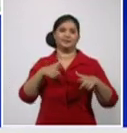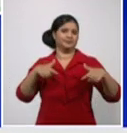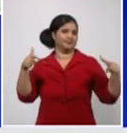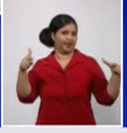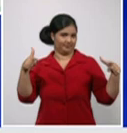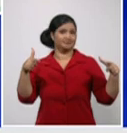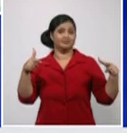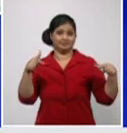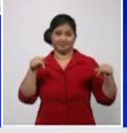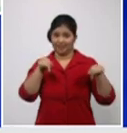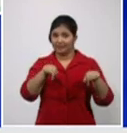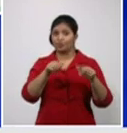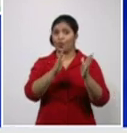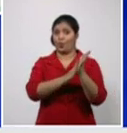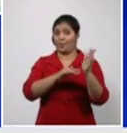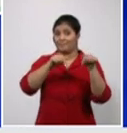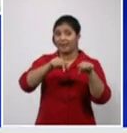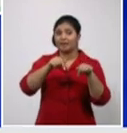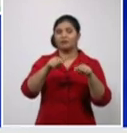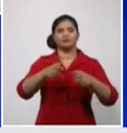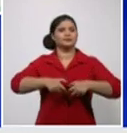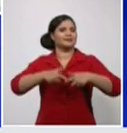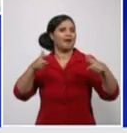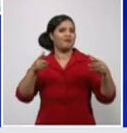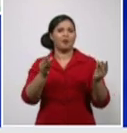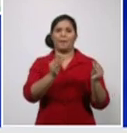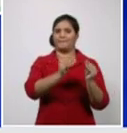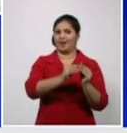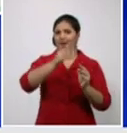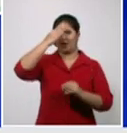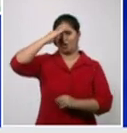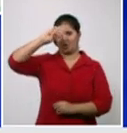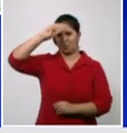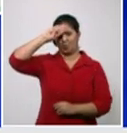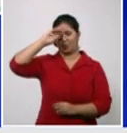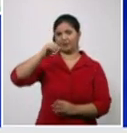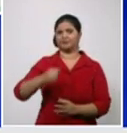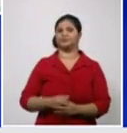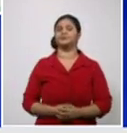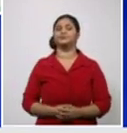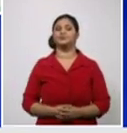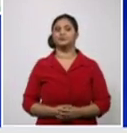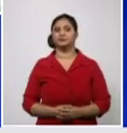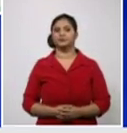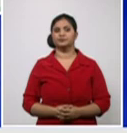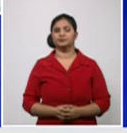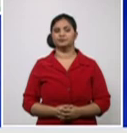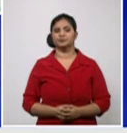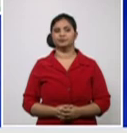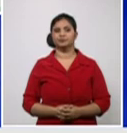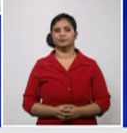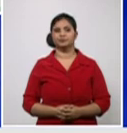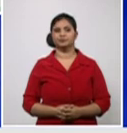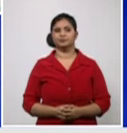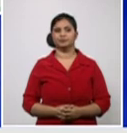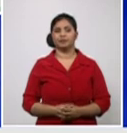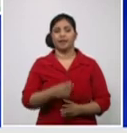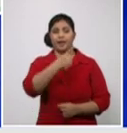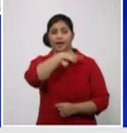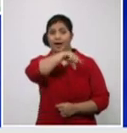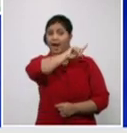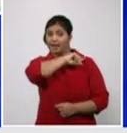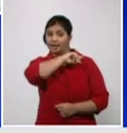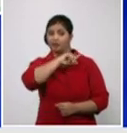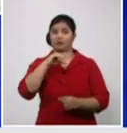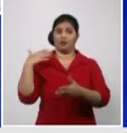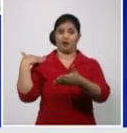mes prácticamente. Ahora, como en los 2 días que han transcurrido, ayer y hoy, pues